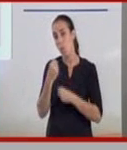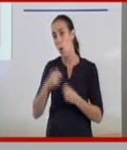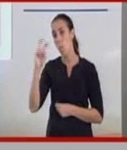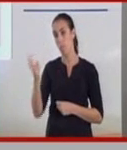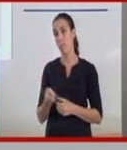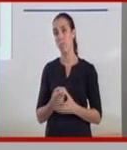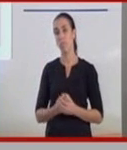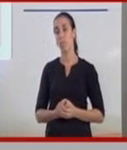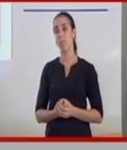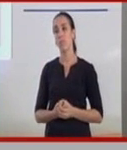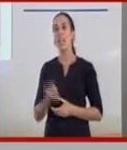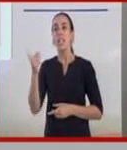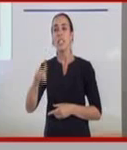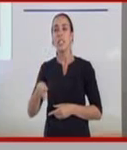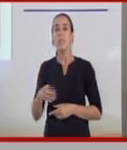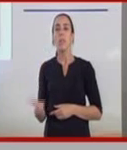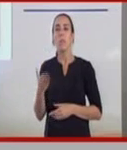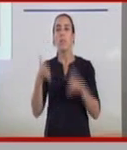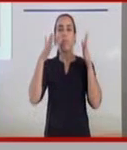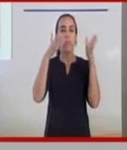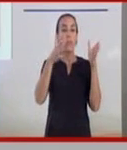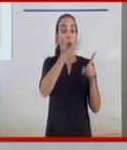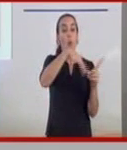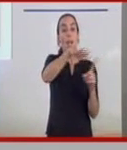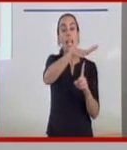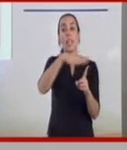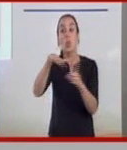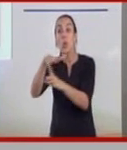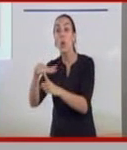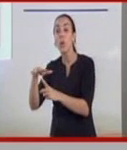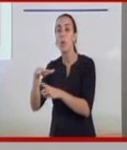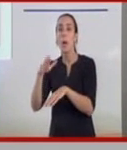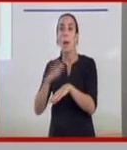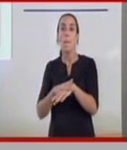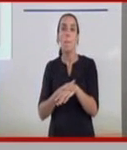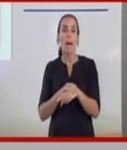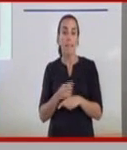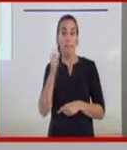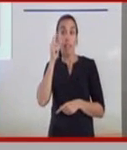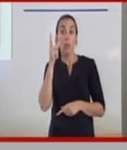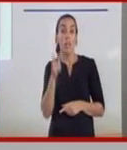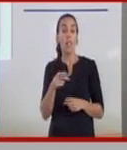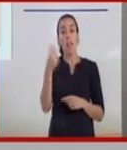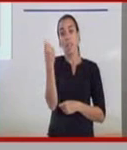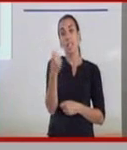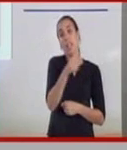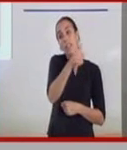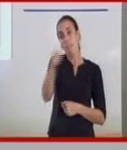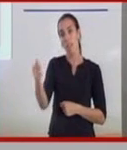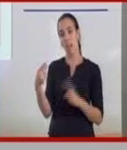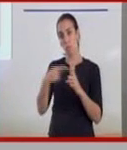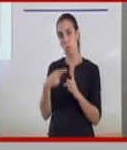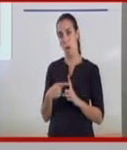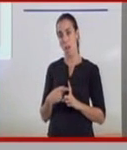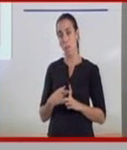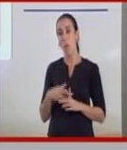También tenemos que tener en cuenta los entornos que debemos emplear para la identificación de esas necesidades de usuario. Normalmente